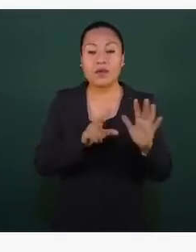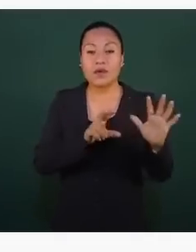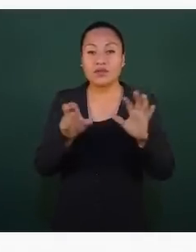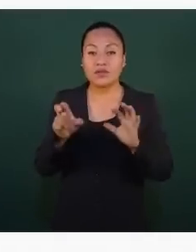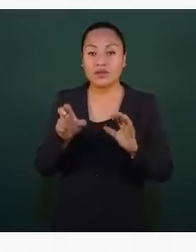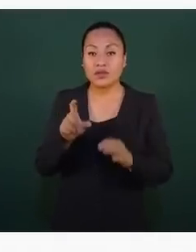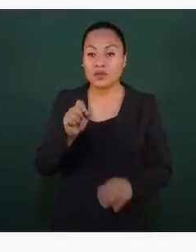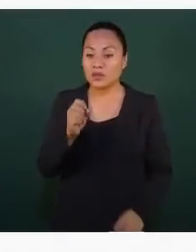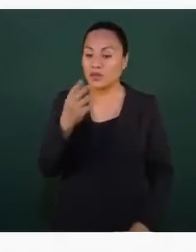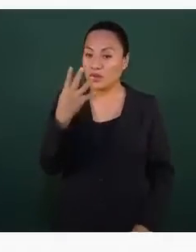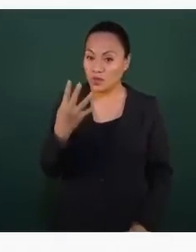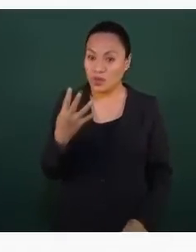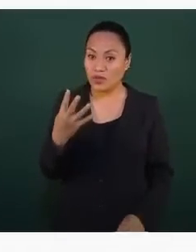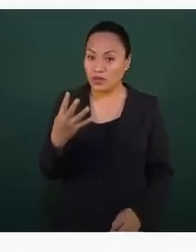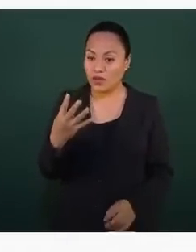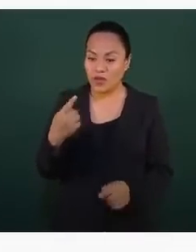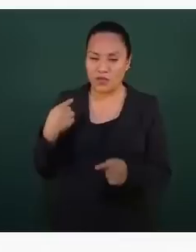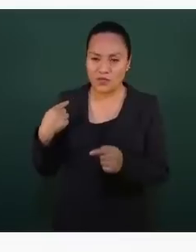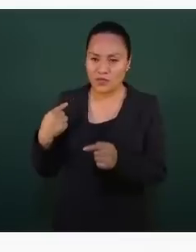1824,